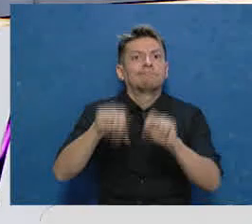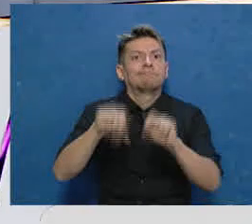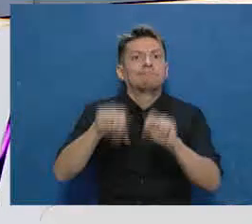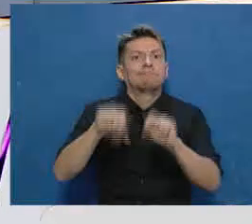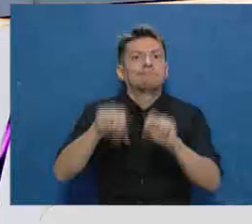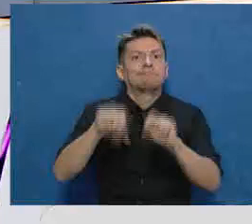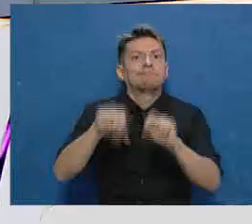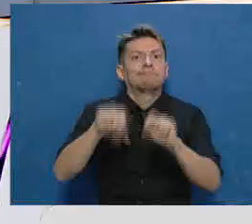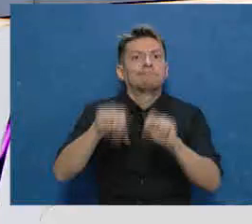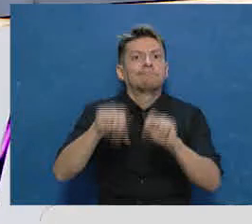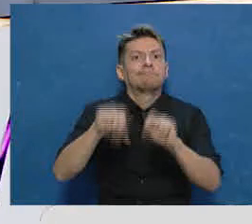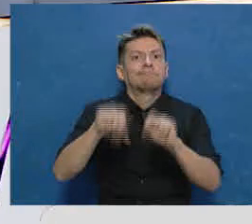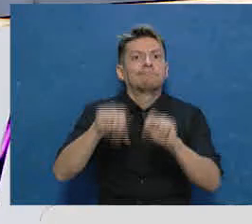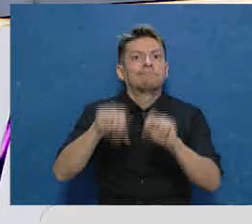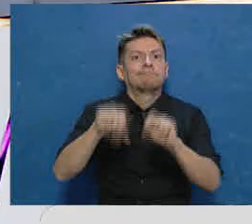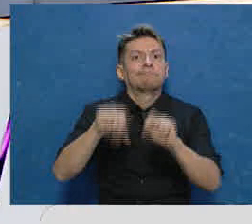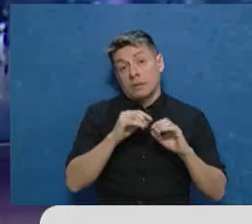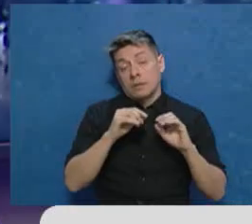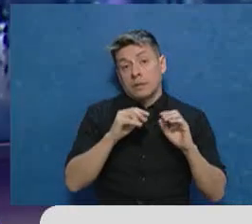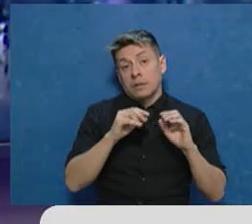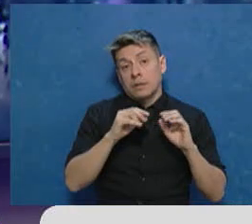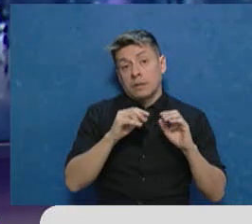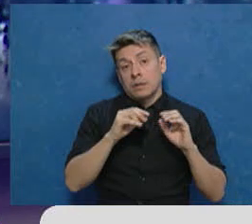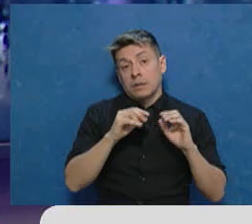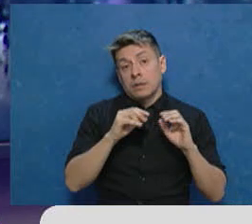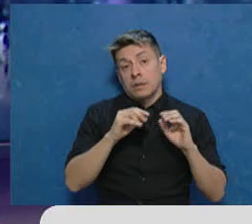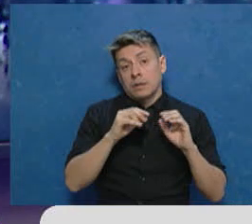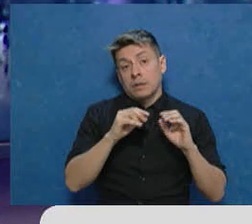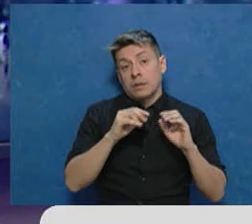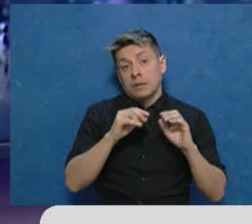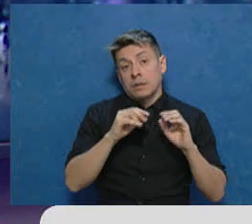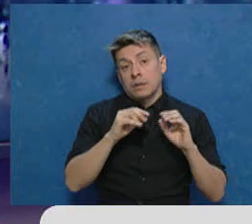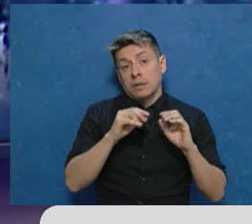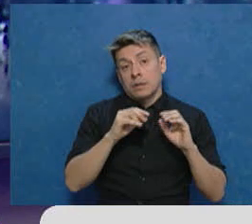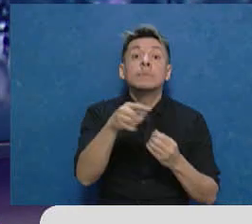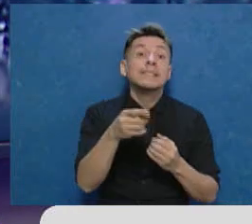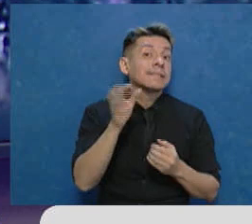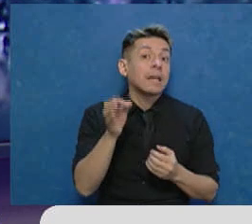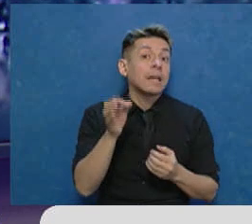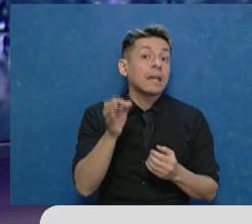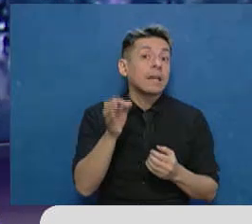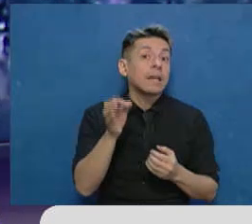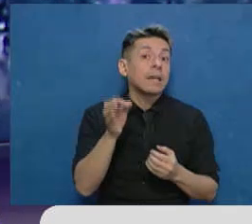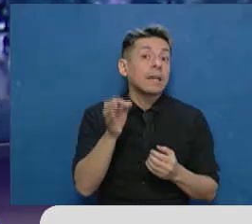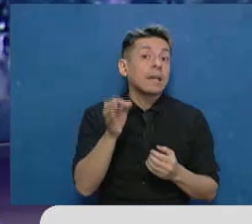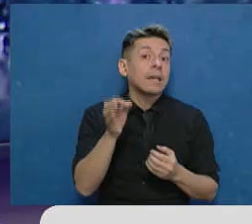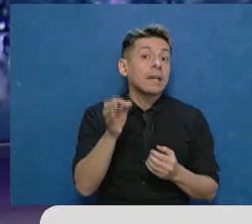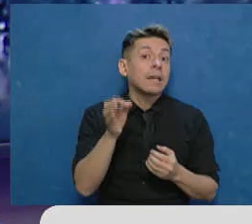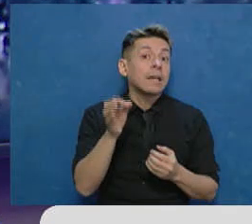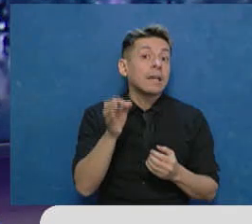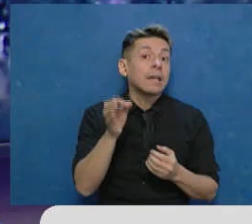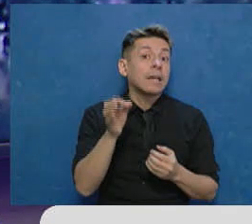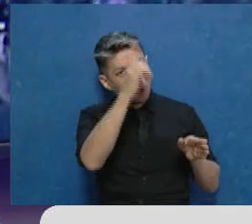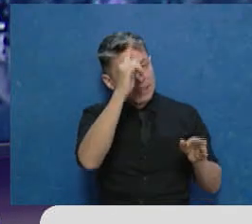dar a conocer este caso porque si usted de pronto tiene algún dato que pueda acercar a la justicia, se acerca hasta la comisaría